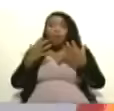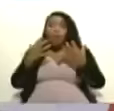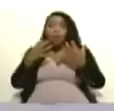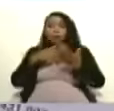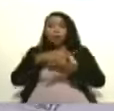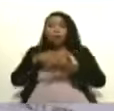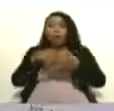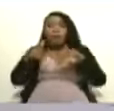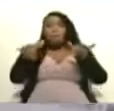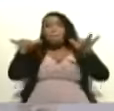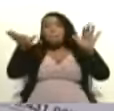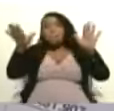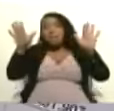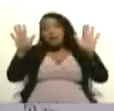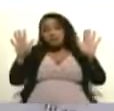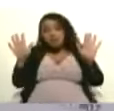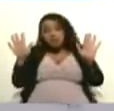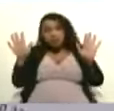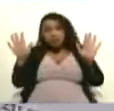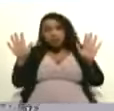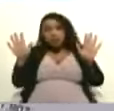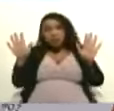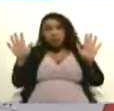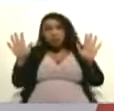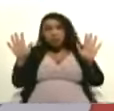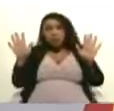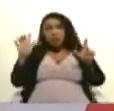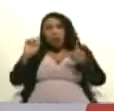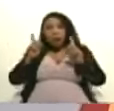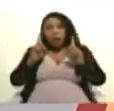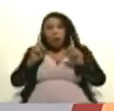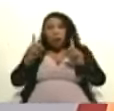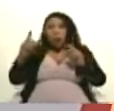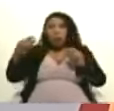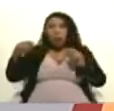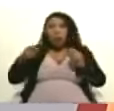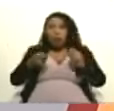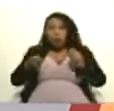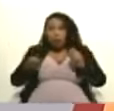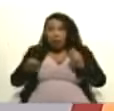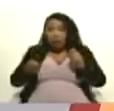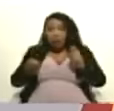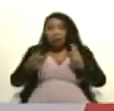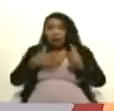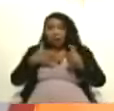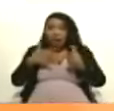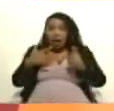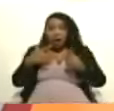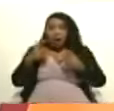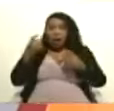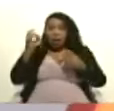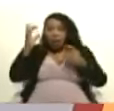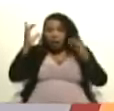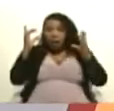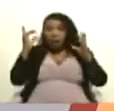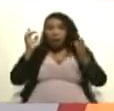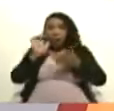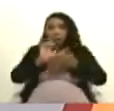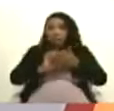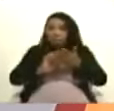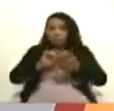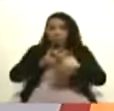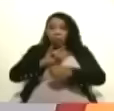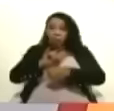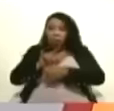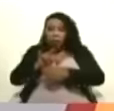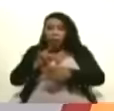pesar de todos las amenazas que intentaron cernir sobre el evento electoral a